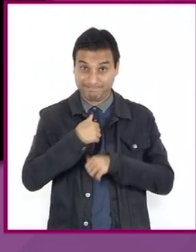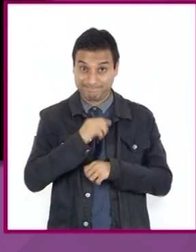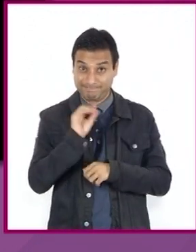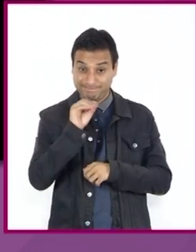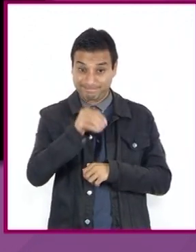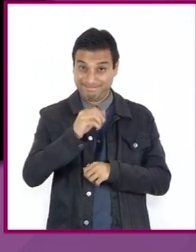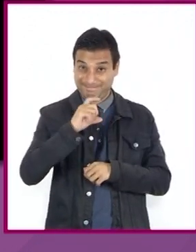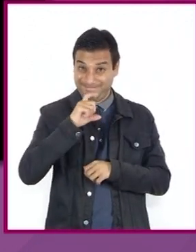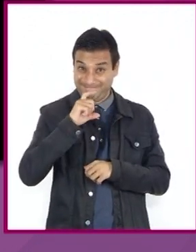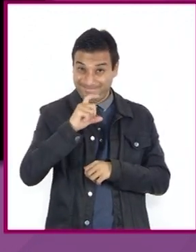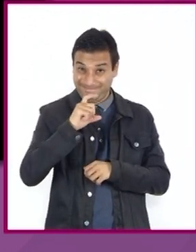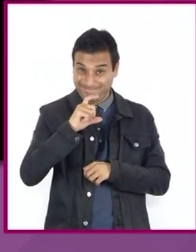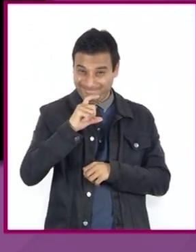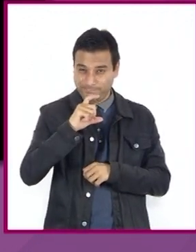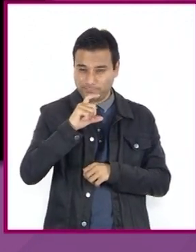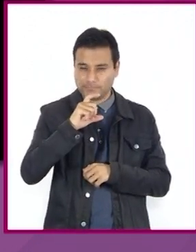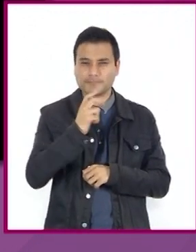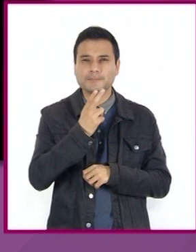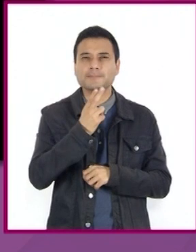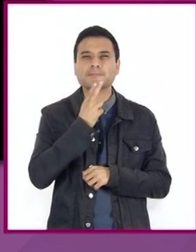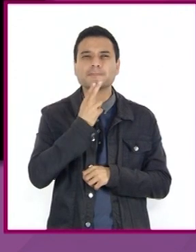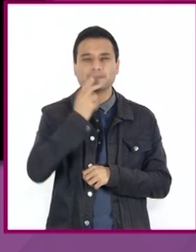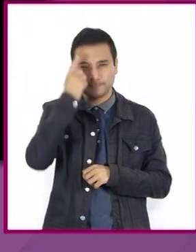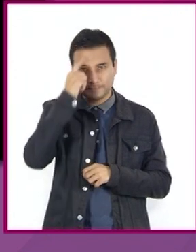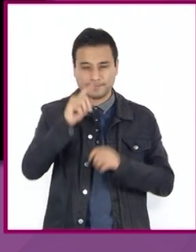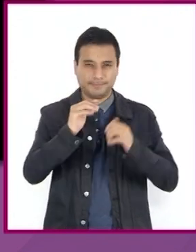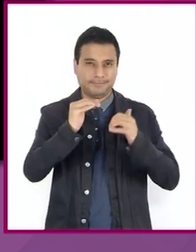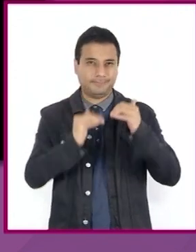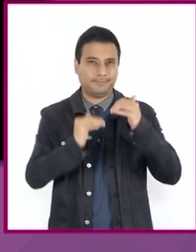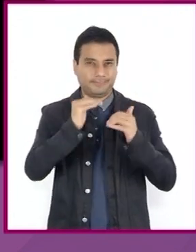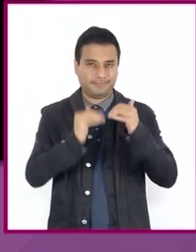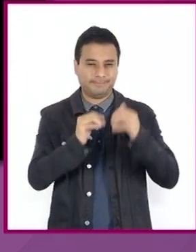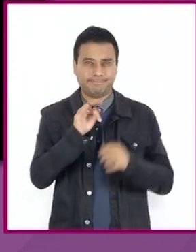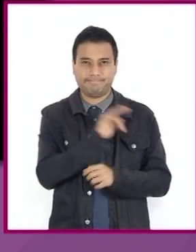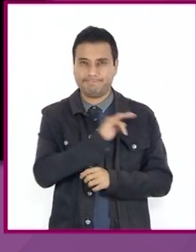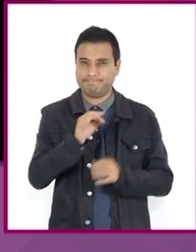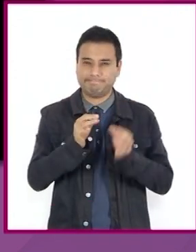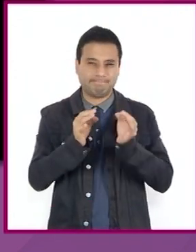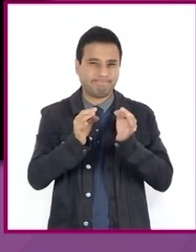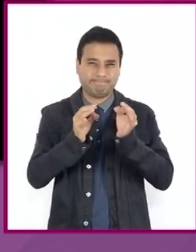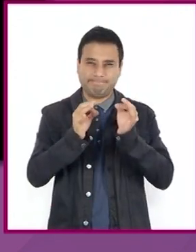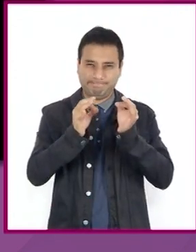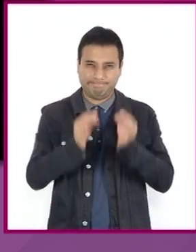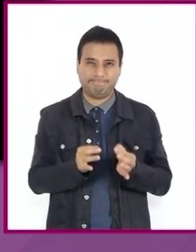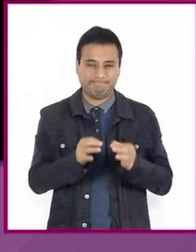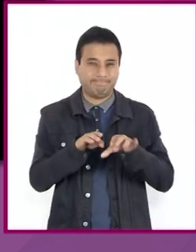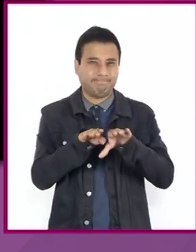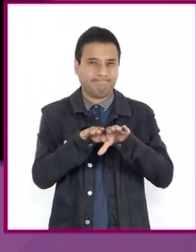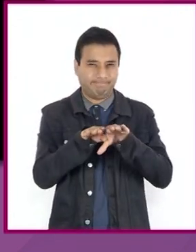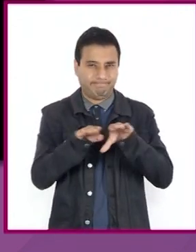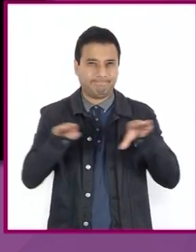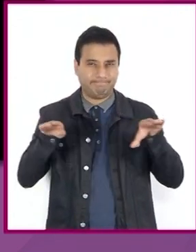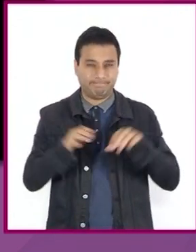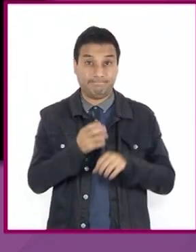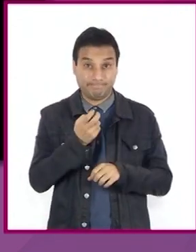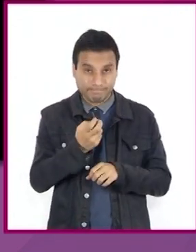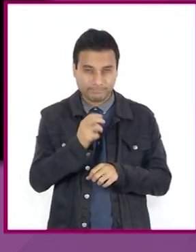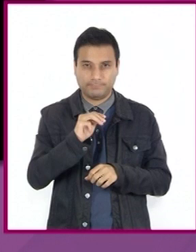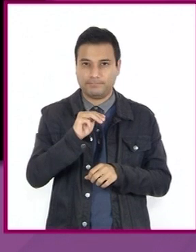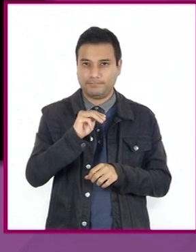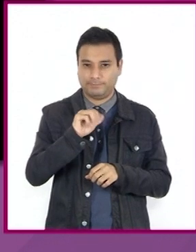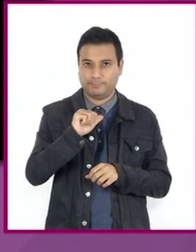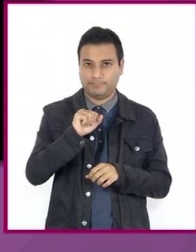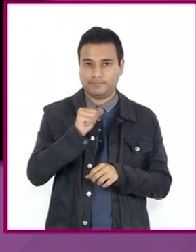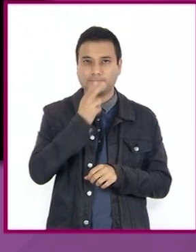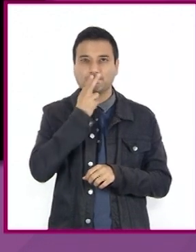coeficientes. Son los que podemos utilizar para balancear esta ecuación y que cumpla con el principio de conservación de la masa.